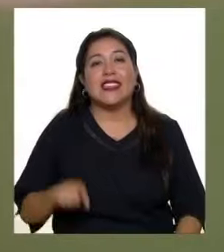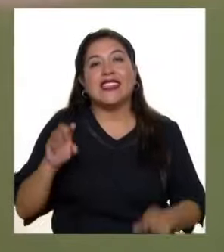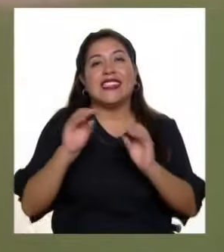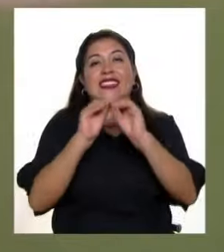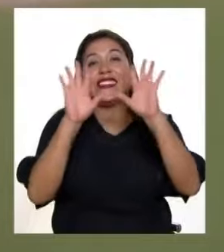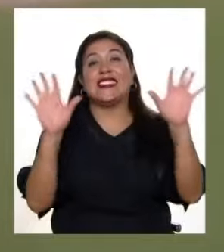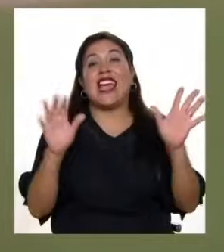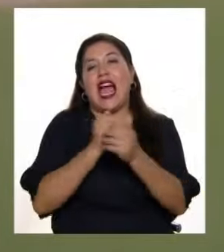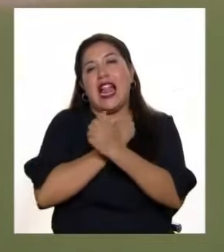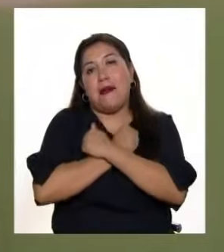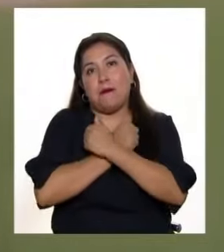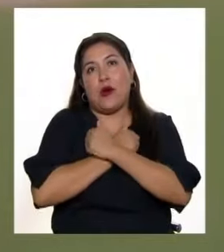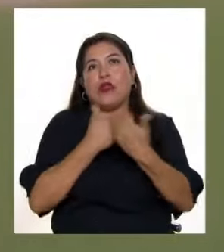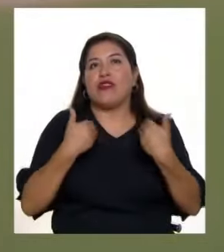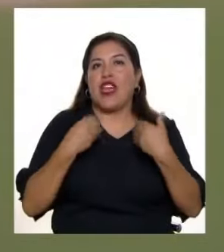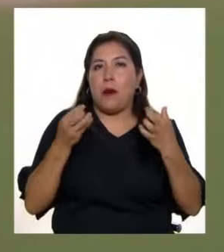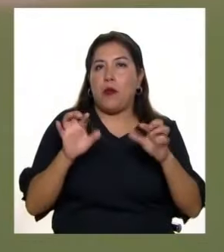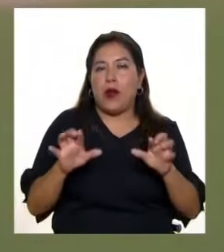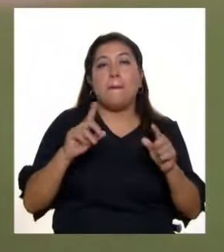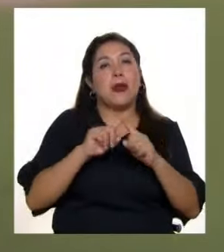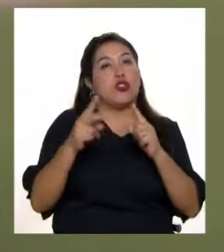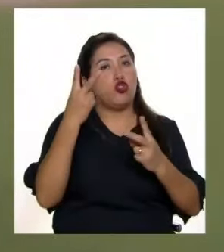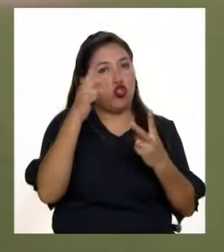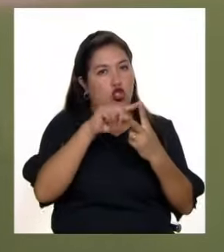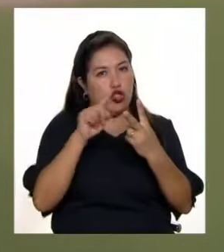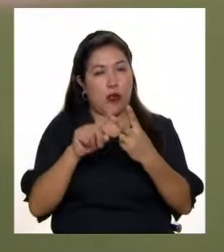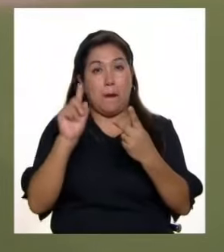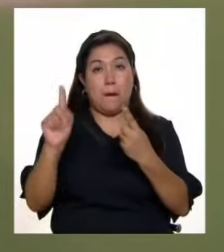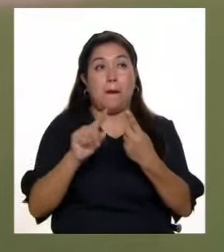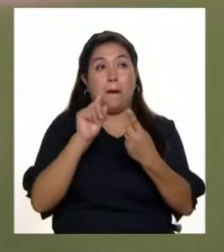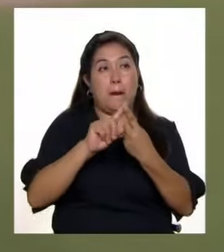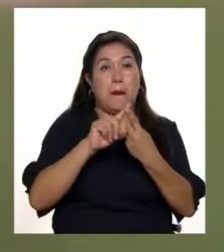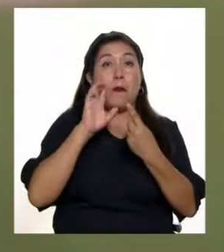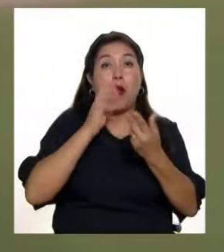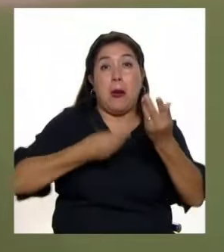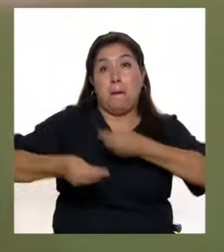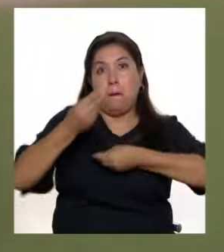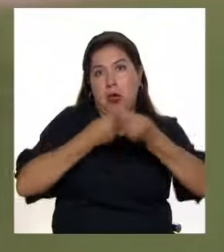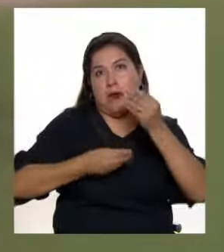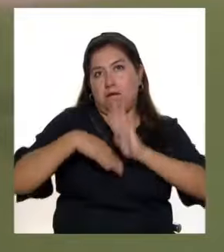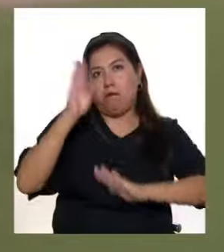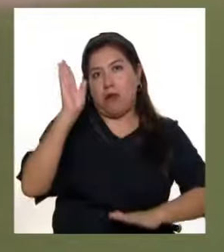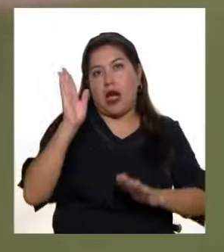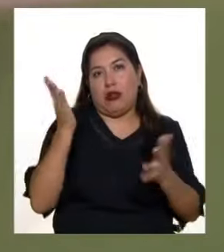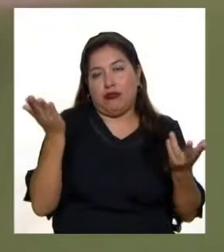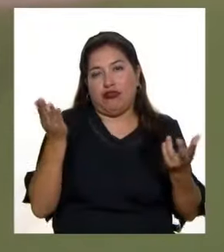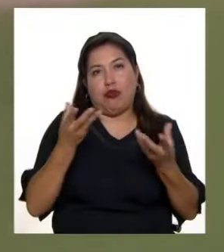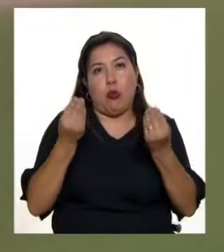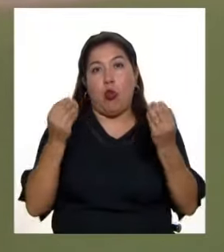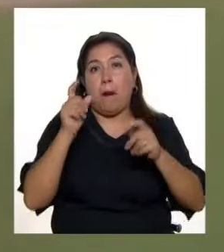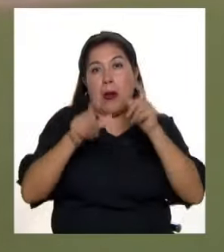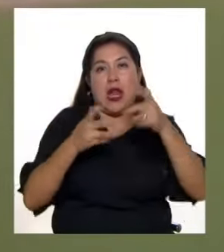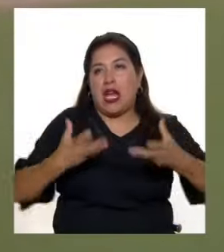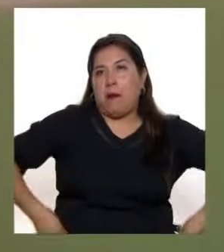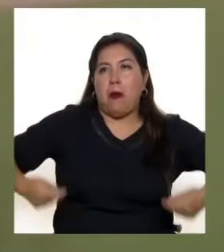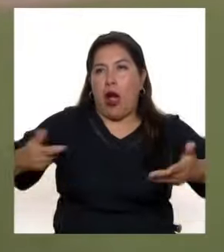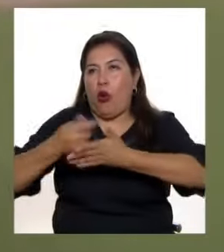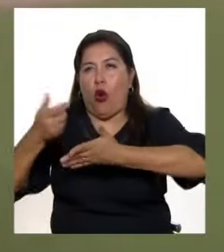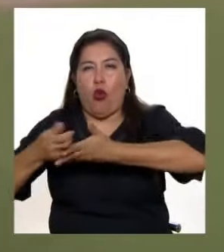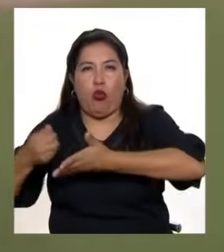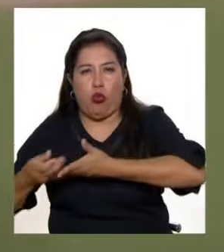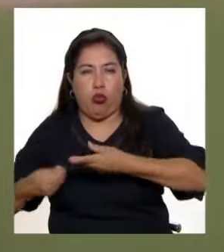una gran oportunidad, ¿no? Uh-huh. Pero en realidad son dos. La primera es que ese día puedes vender más. Ok. Obviamente, porque todo el mundo quiere gastar. Ya sabemos